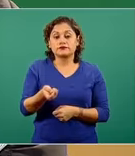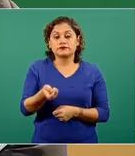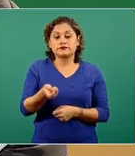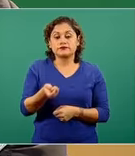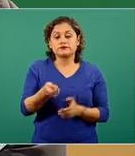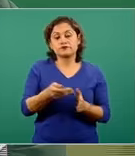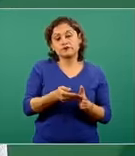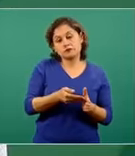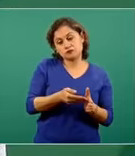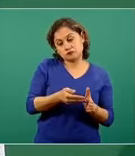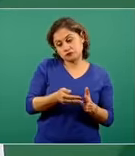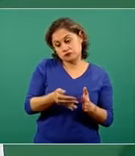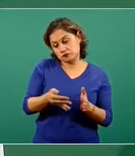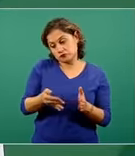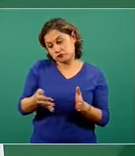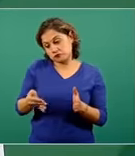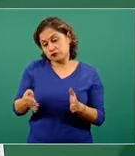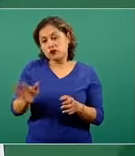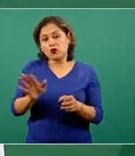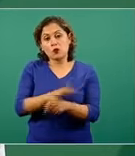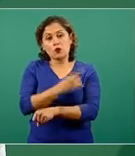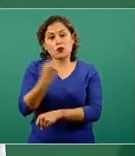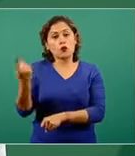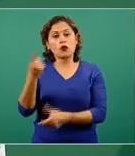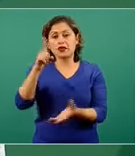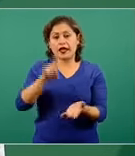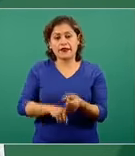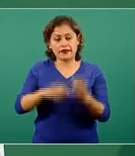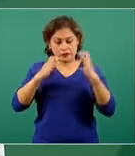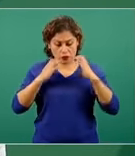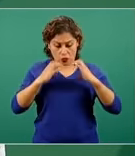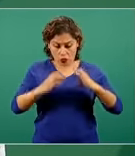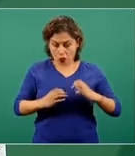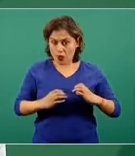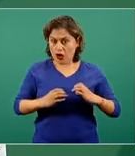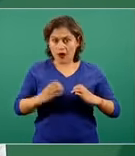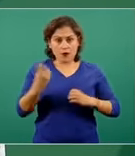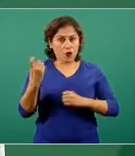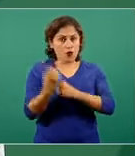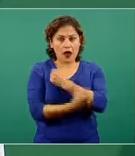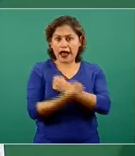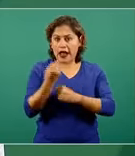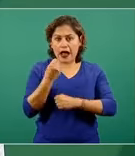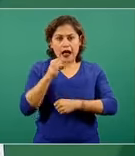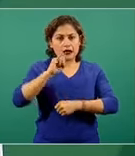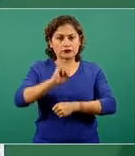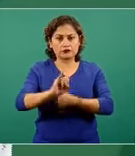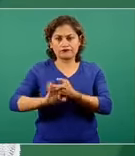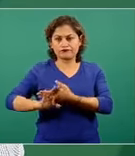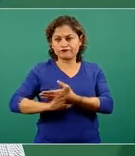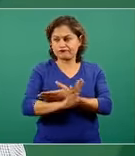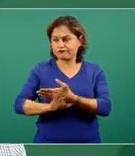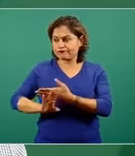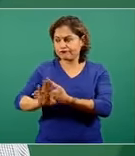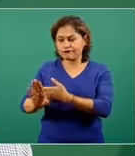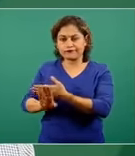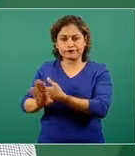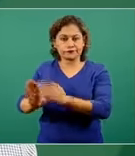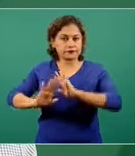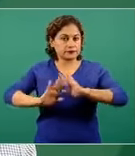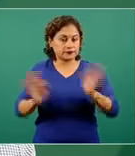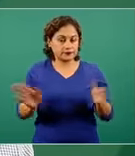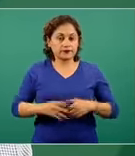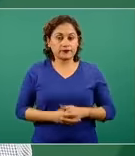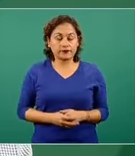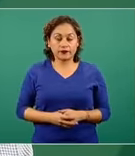producto de la reacción de su sistema inmunológico o como respuesta al virus como tal.